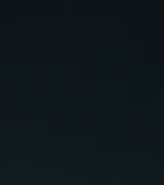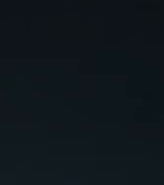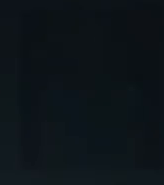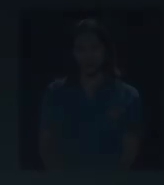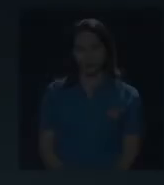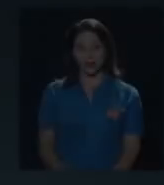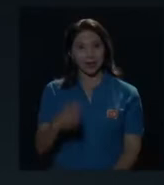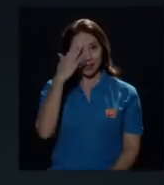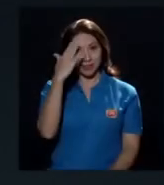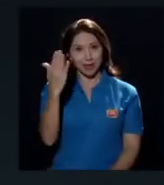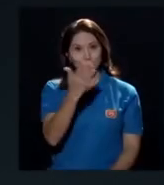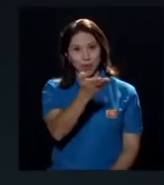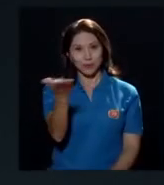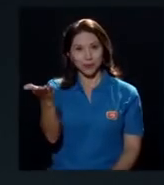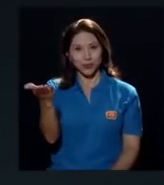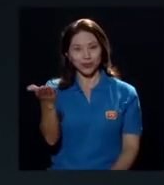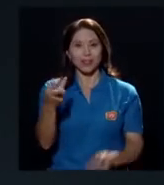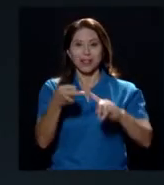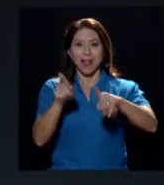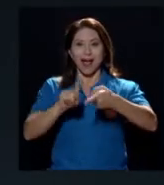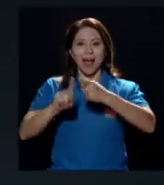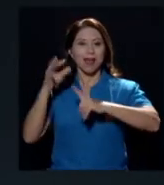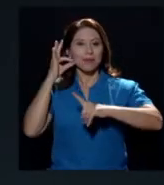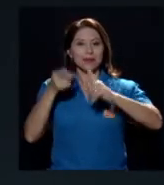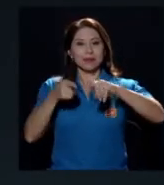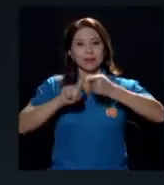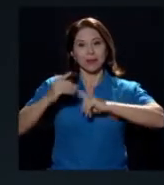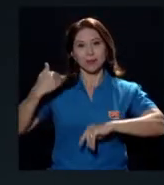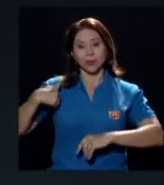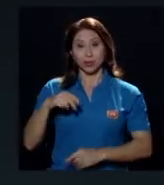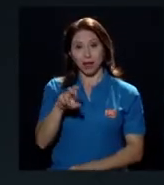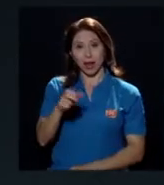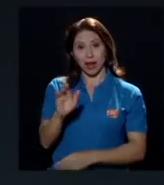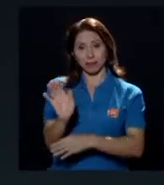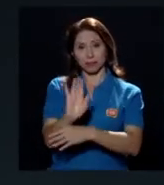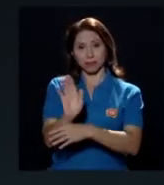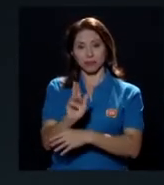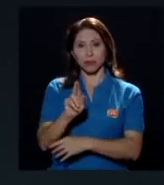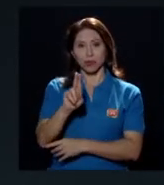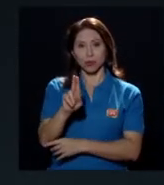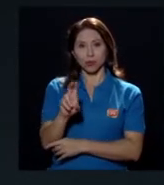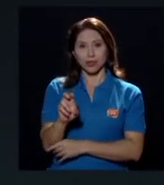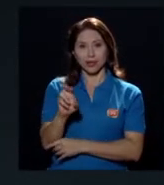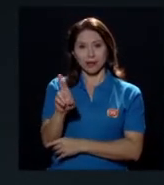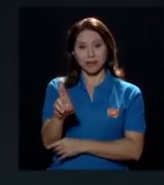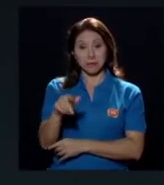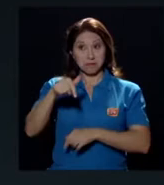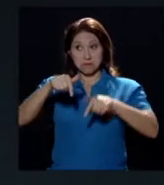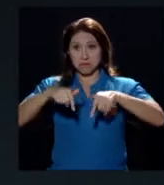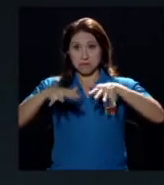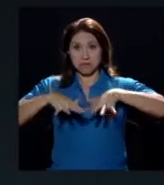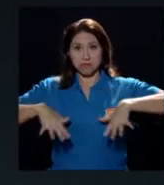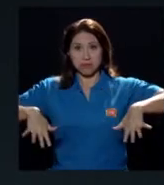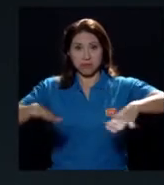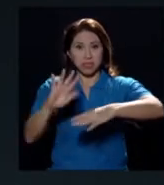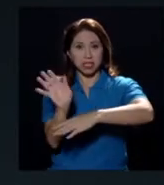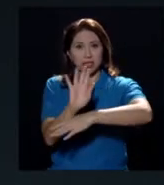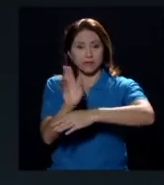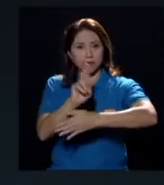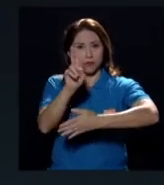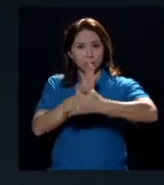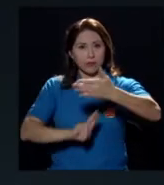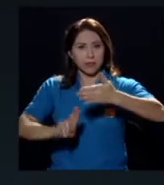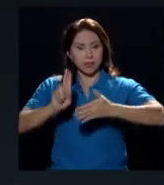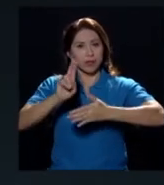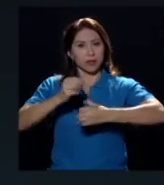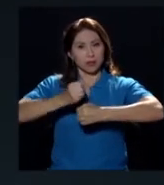Los saludamos, amigas y amigos de Canal UCR, desde este medio televisivo universitario que se